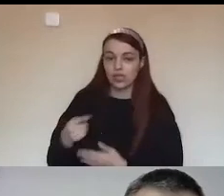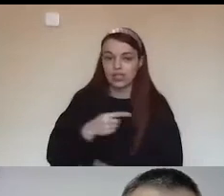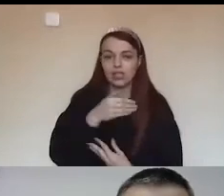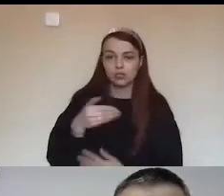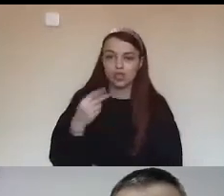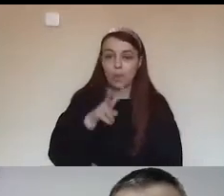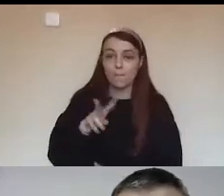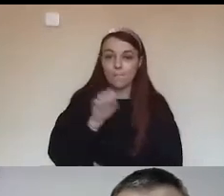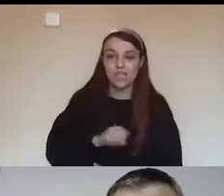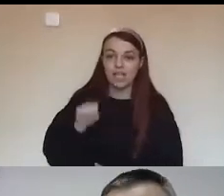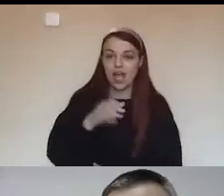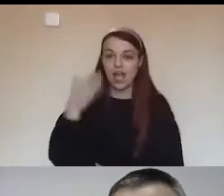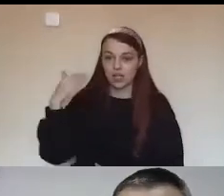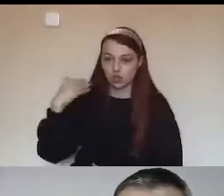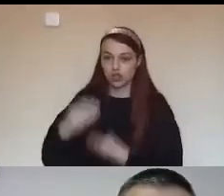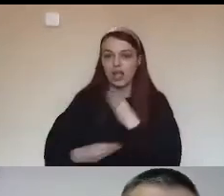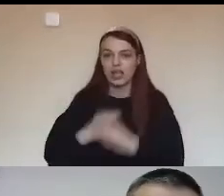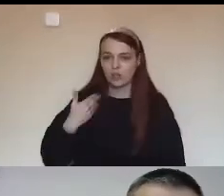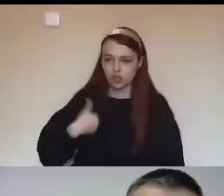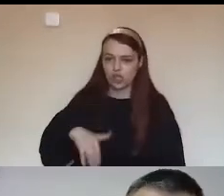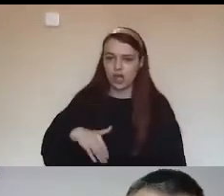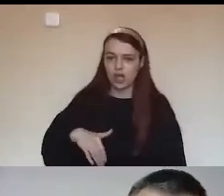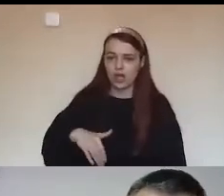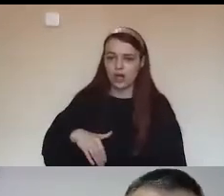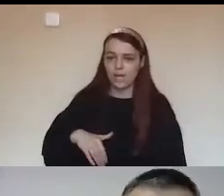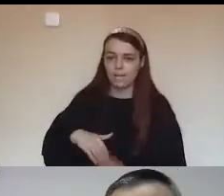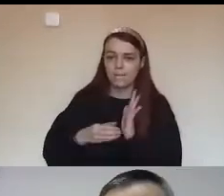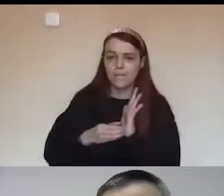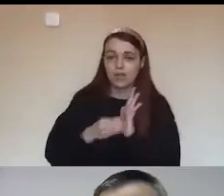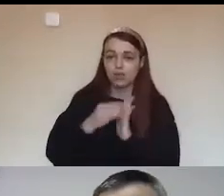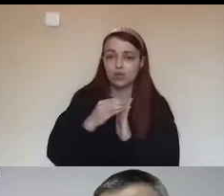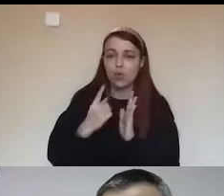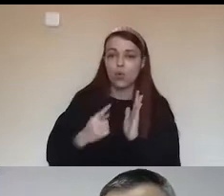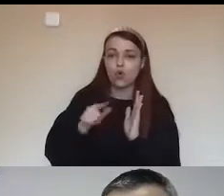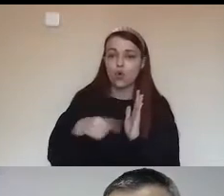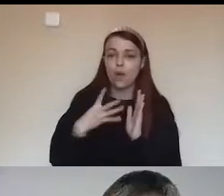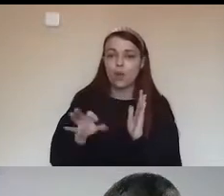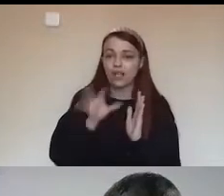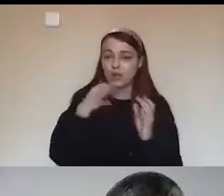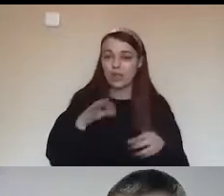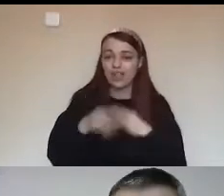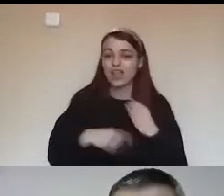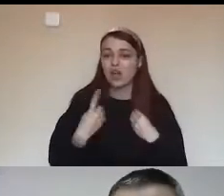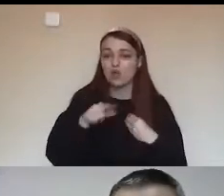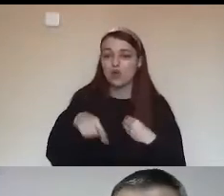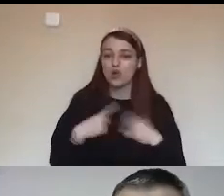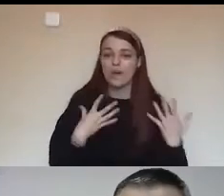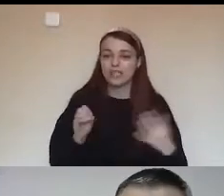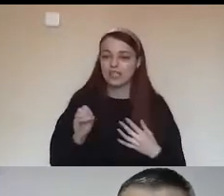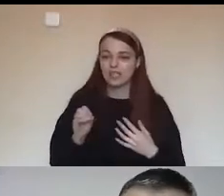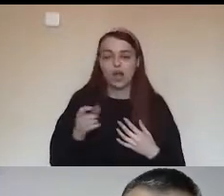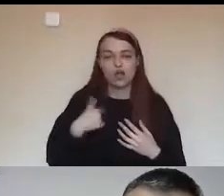20 años, ya diseñábamos las alturas medias a 1,40 y no 1,60, como suele decir, se suele decir en